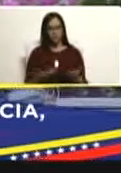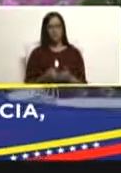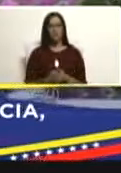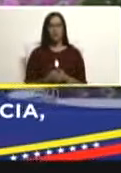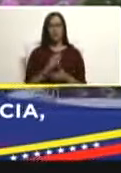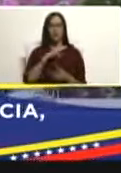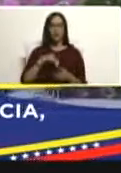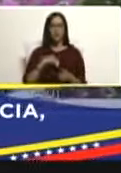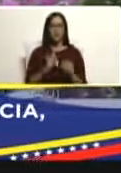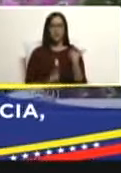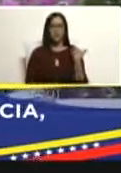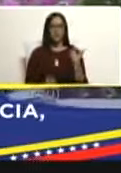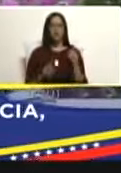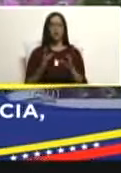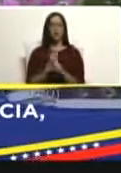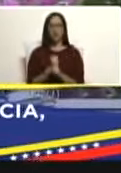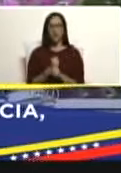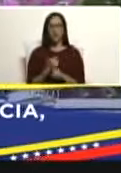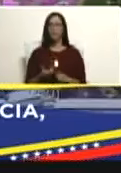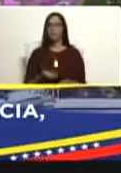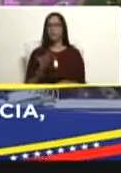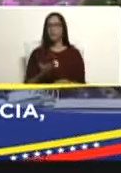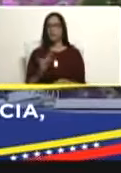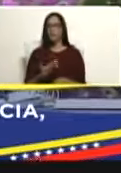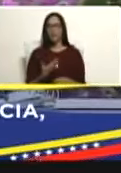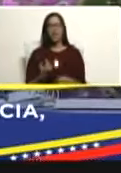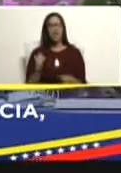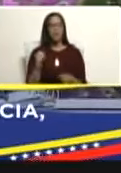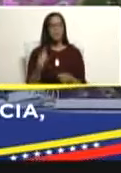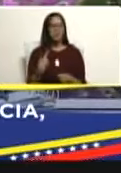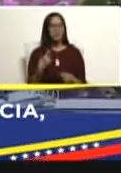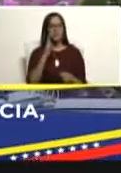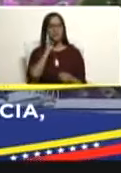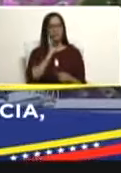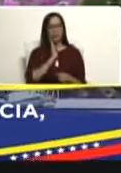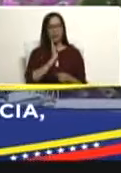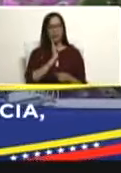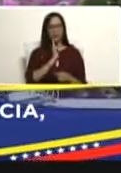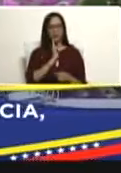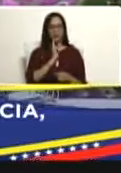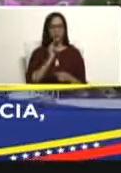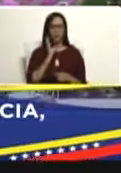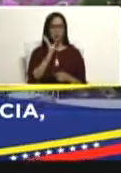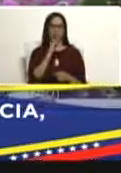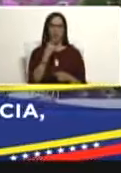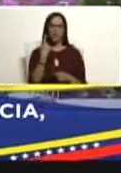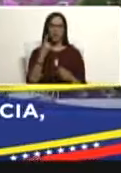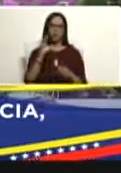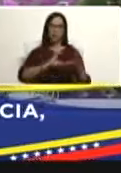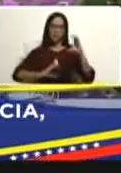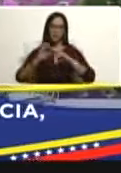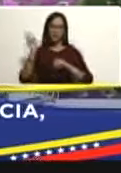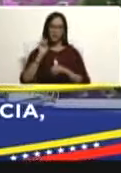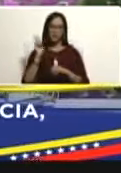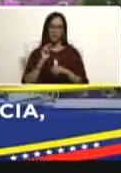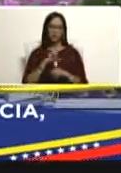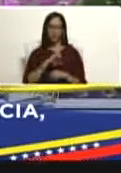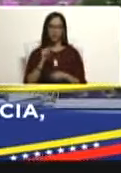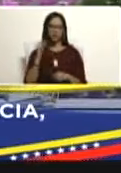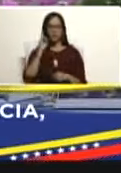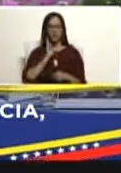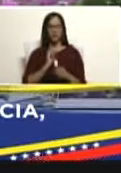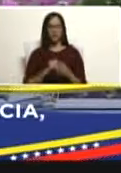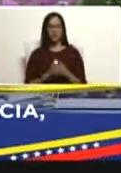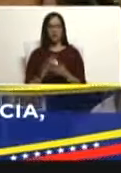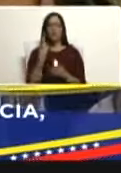presidente, creemos fundamentalmente en los principios bolivarianos. No hay un científico venezolano que no sea bolivariano.